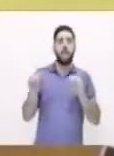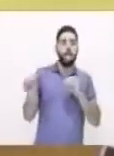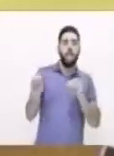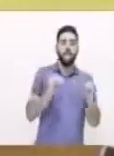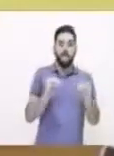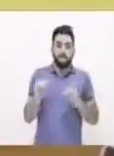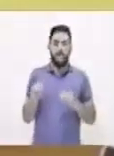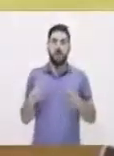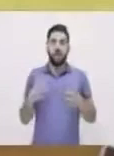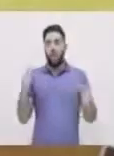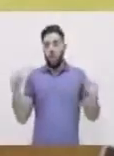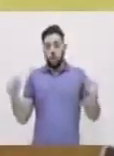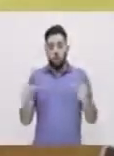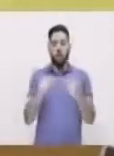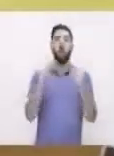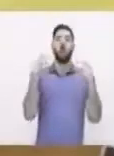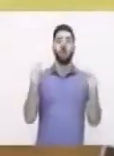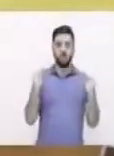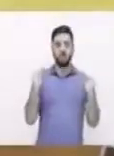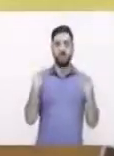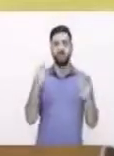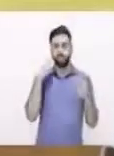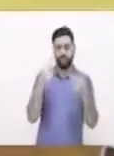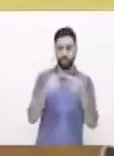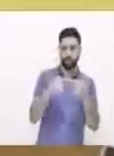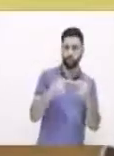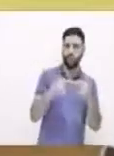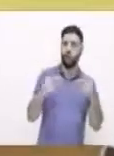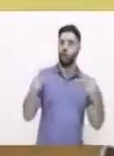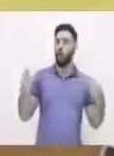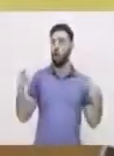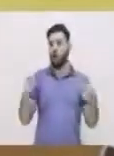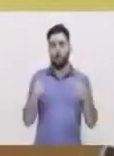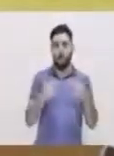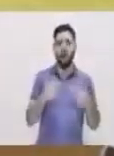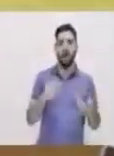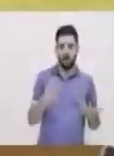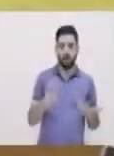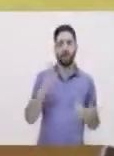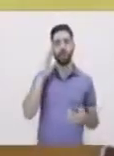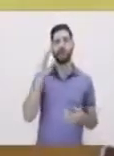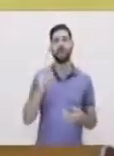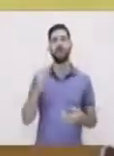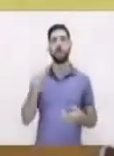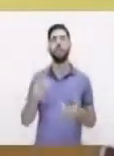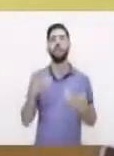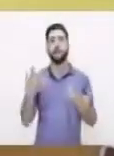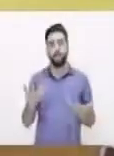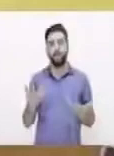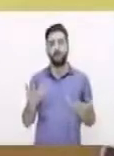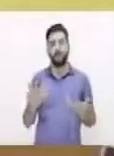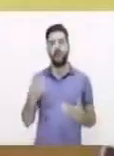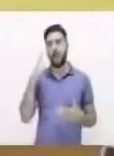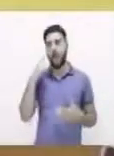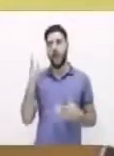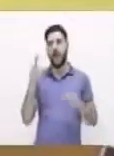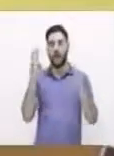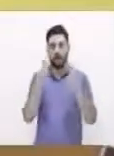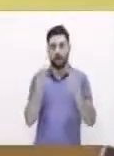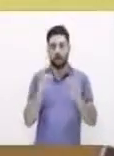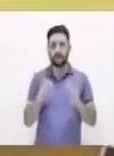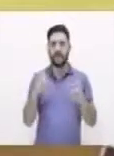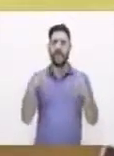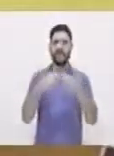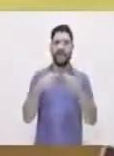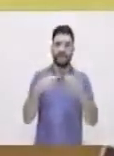transmite el movimiento a la otra y el choque se puede decir que es elástico. ¿Por qué razón? Porque no terminaron unidas